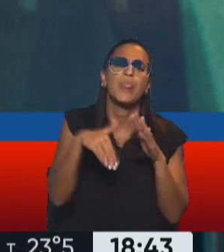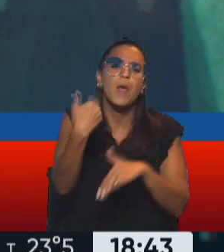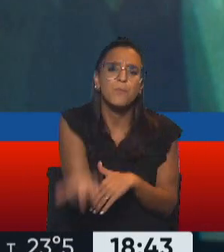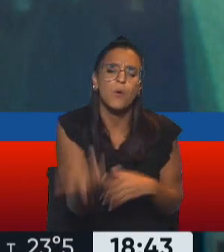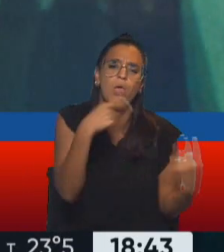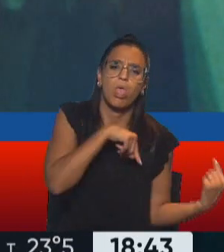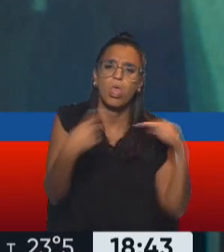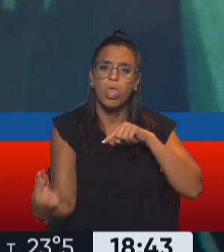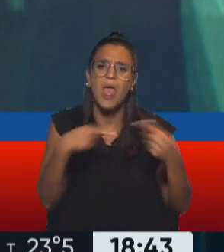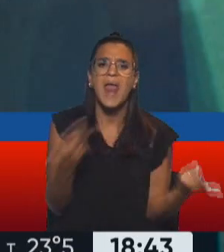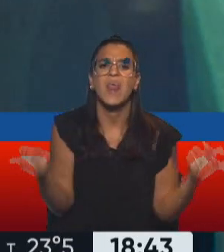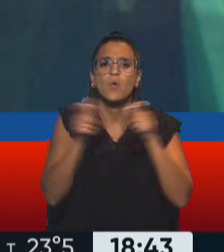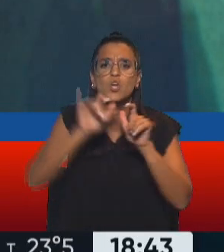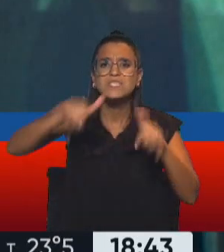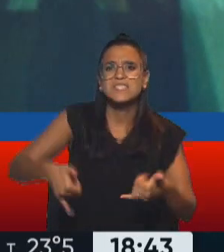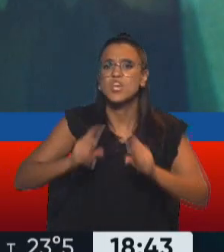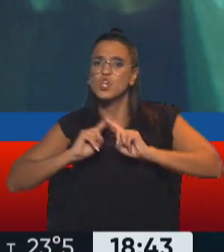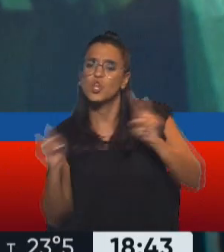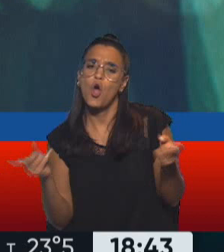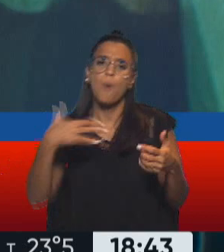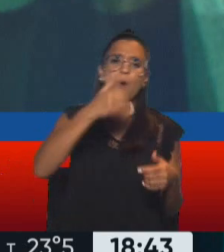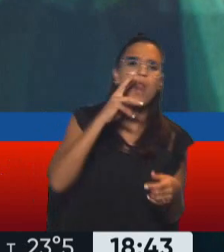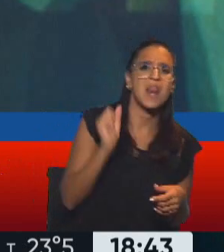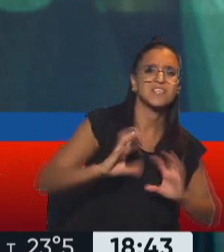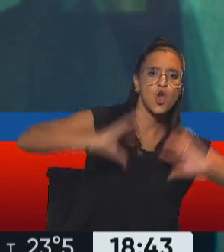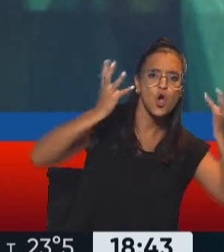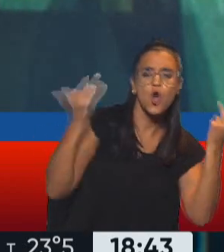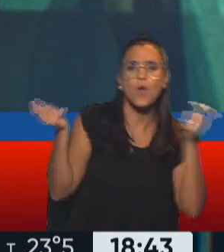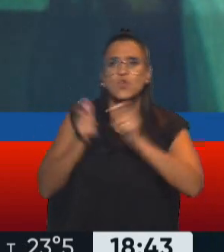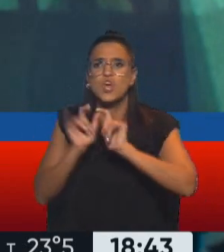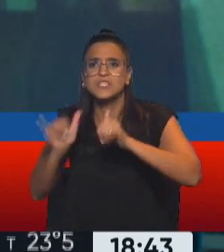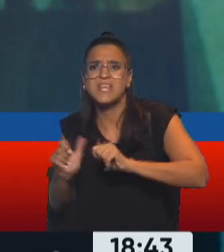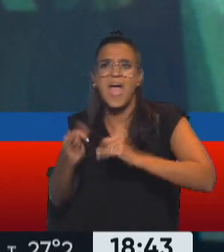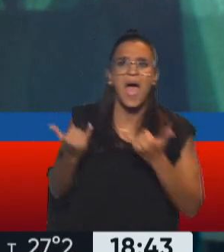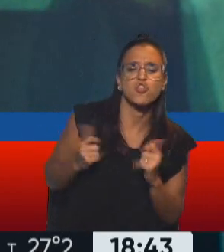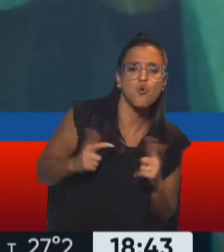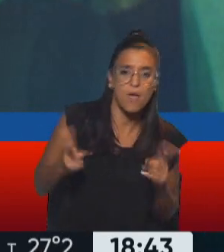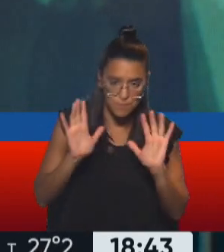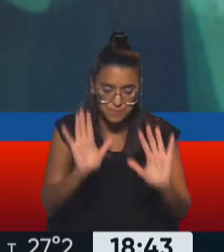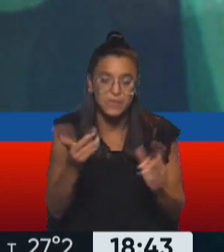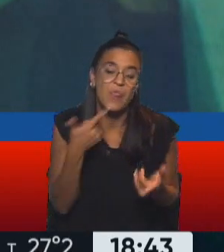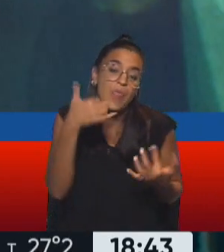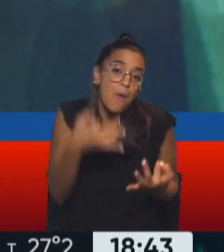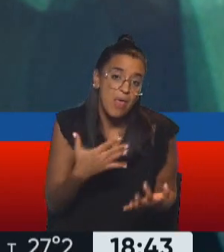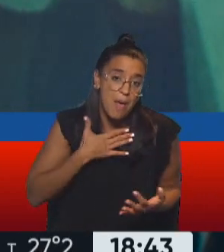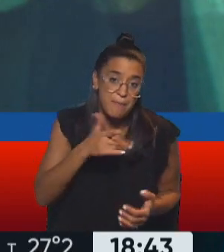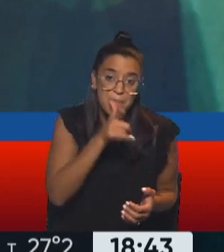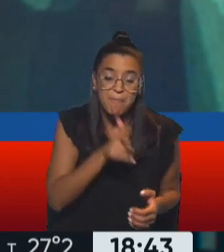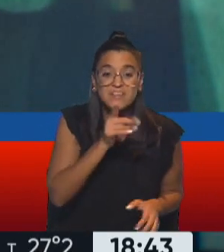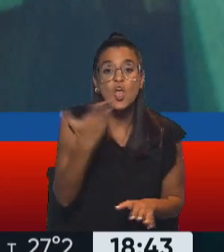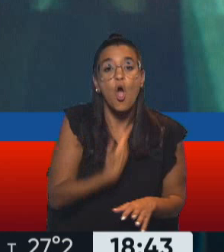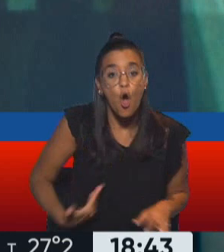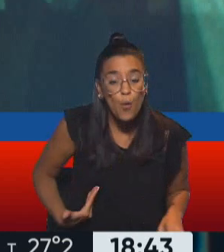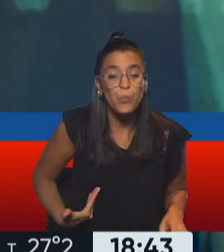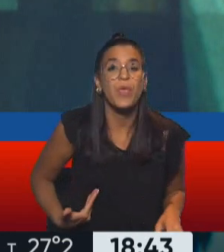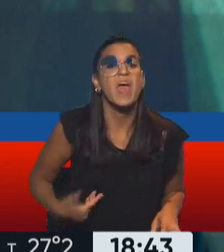idas y venidas por la reunión que se iba a hacer, que no se hizo, que Morales se enojó, que hubo una reunión, que no hubo. Bueno, la verdad es que me parece que el gobierno